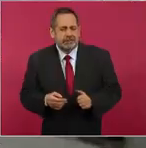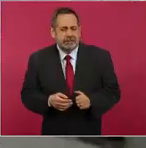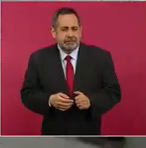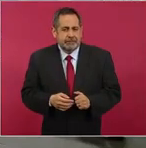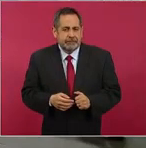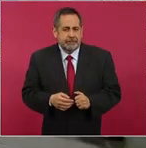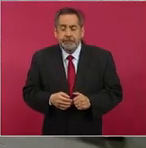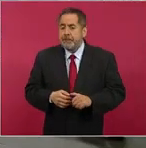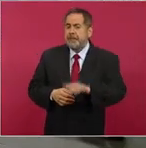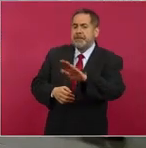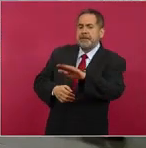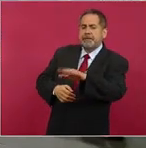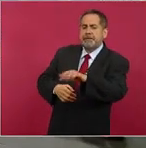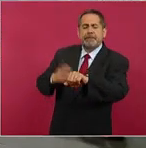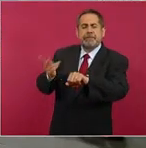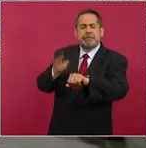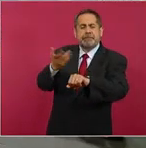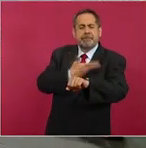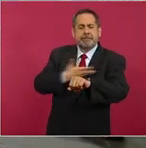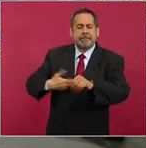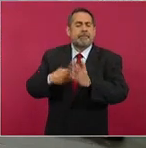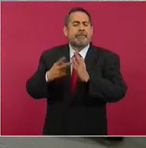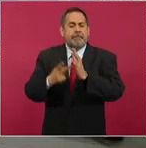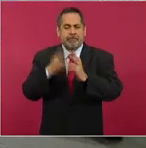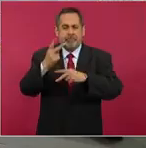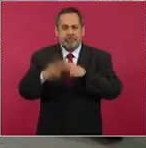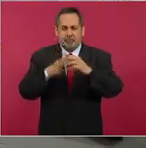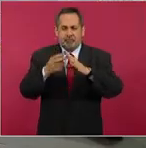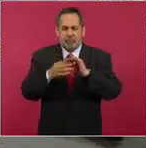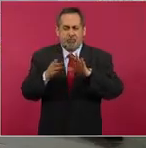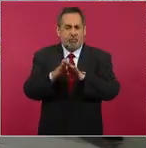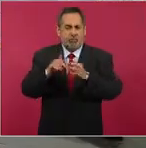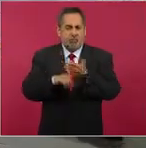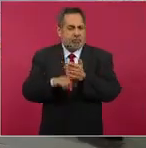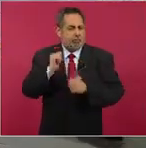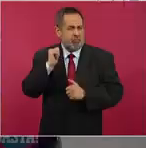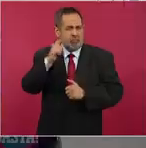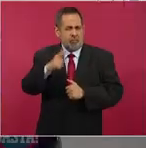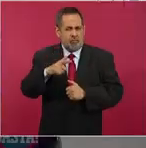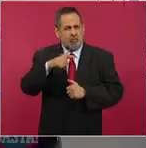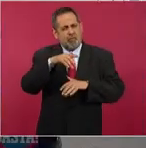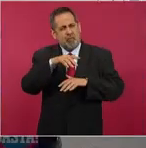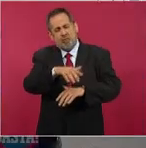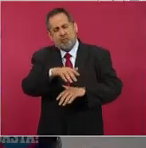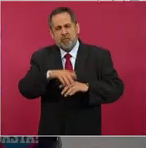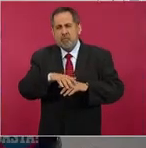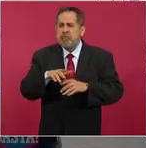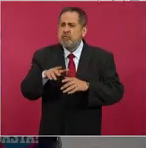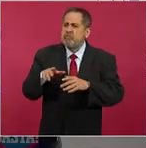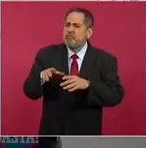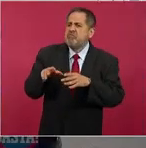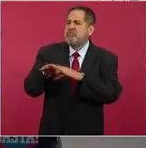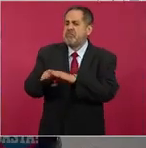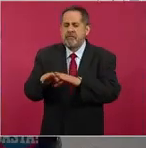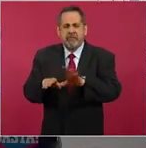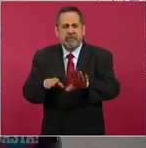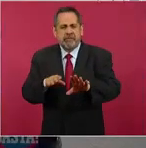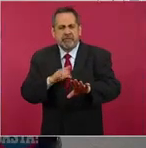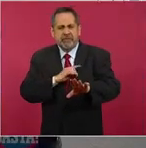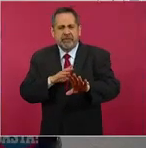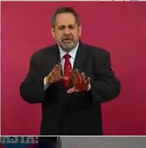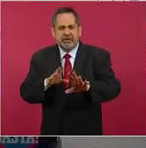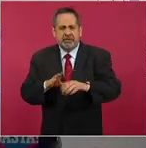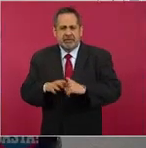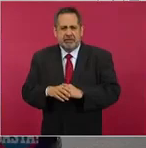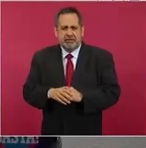Presidente, solo para volver a la pregunta y para evitar estas coacciones al voto de los ciudadanos que tengan miedo, porque hay